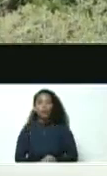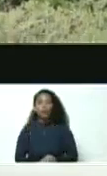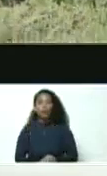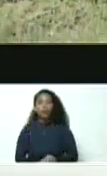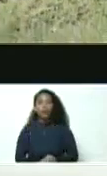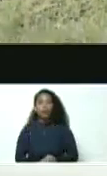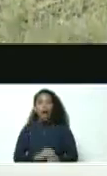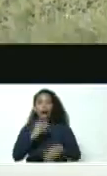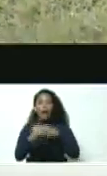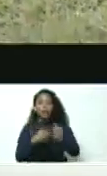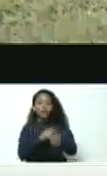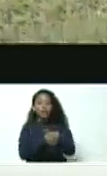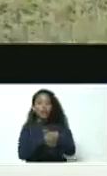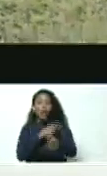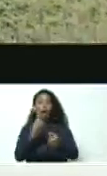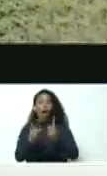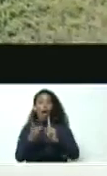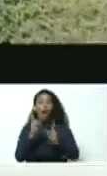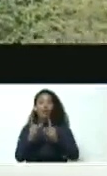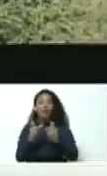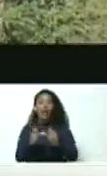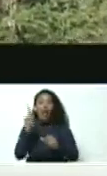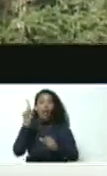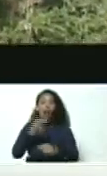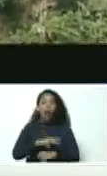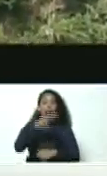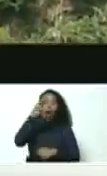curar las heridas que quedan a veces en la montaña